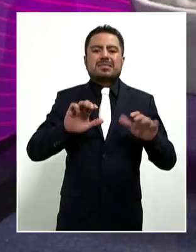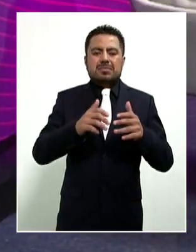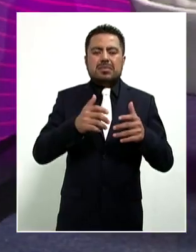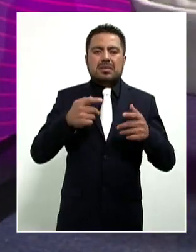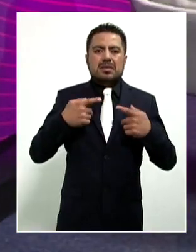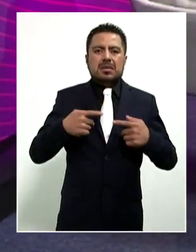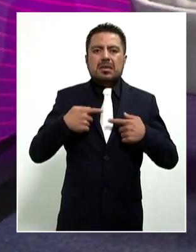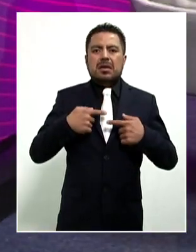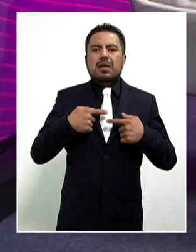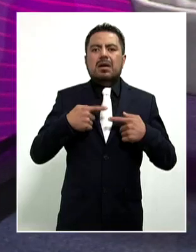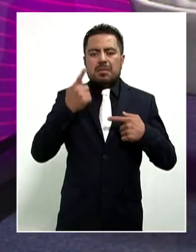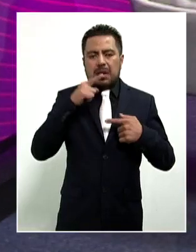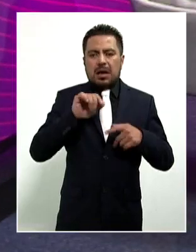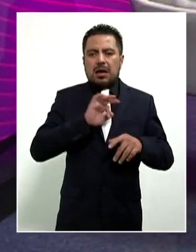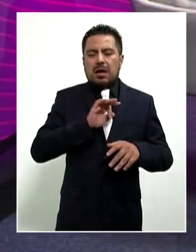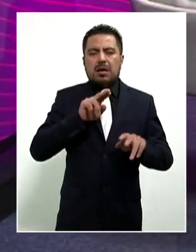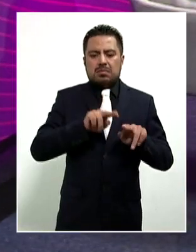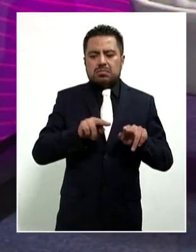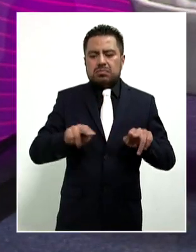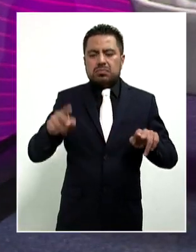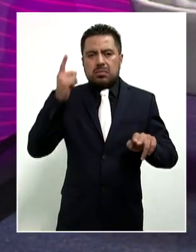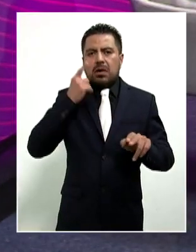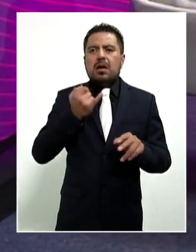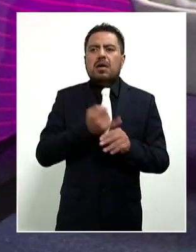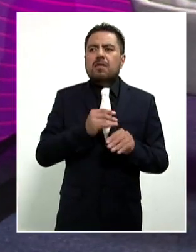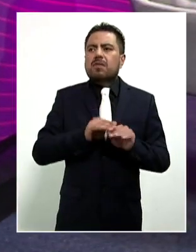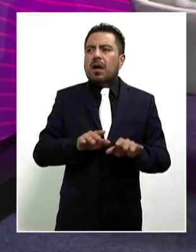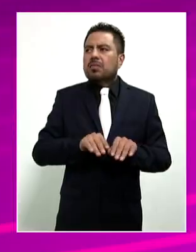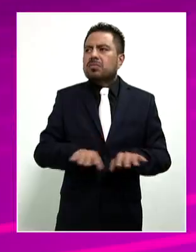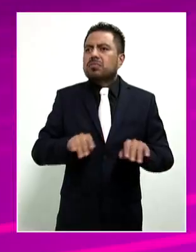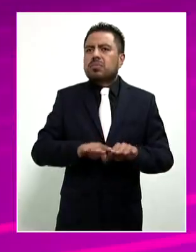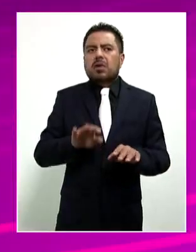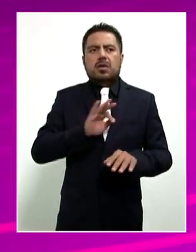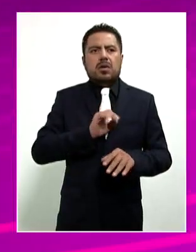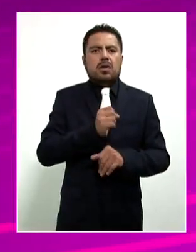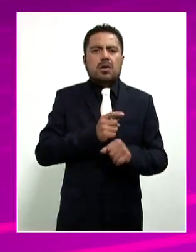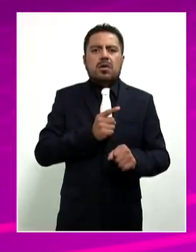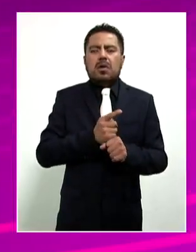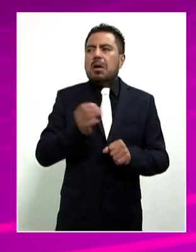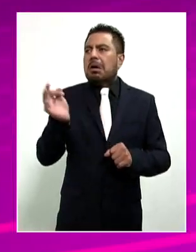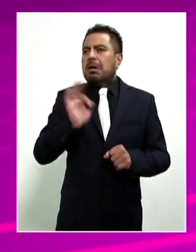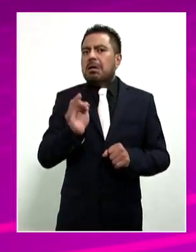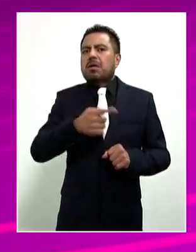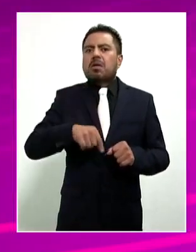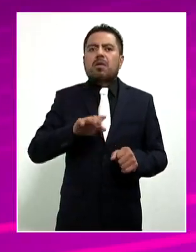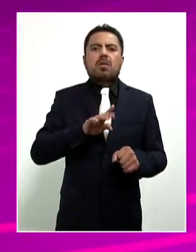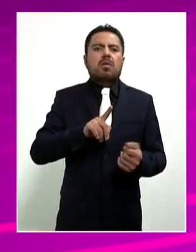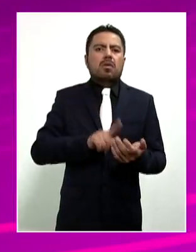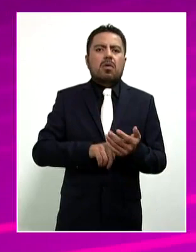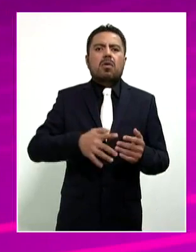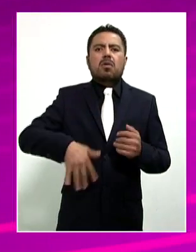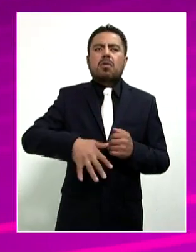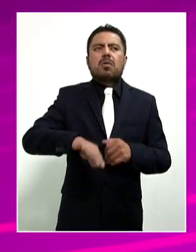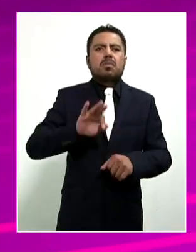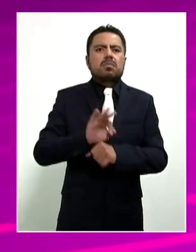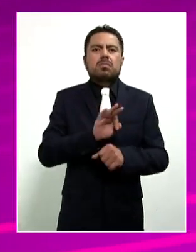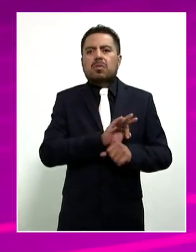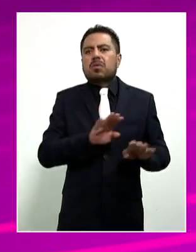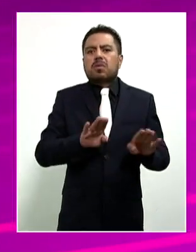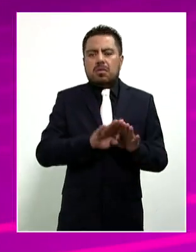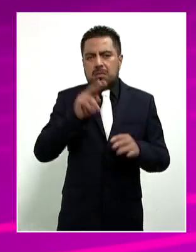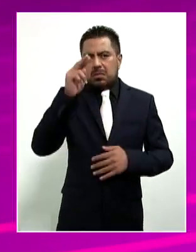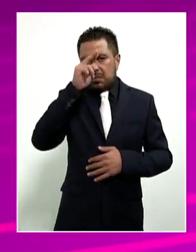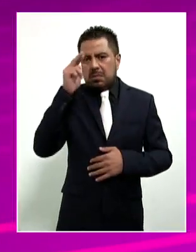albergues en particular en la frontera sur, para asegurar que la gente tenga información sobre sus posibilidades, quién es refugiado, cómo se busca protección como refugiado en